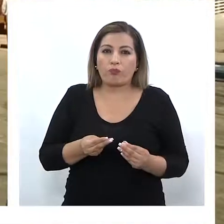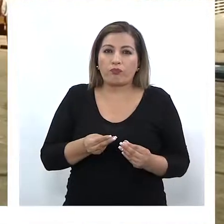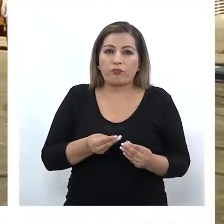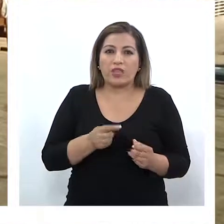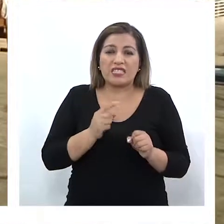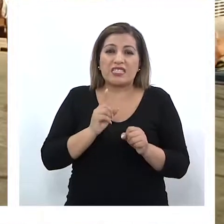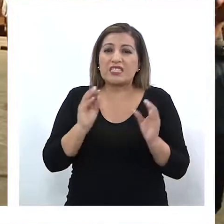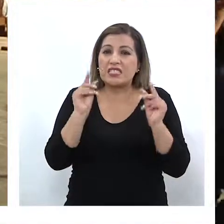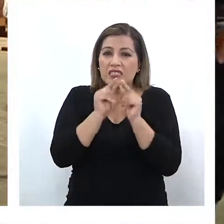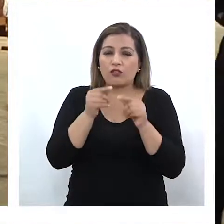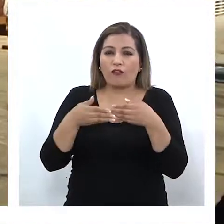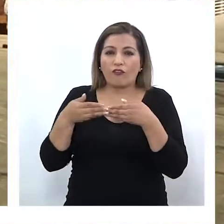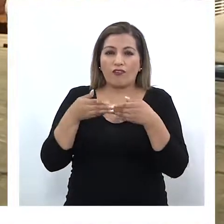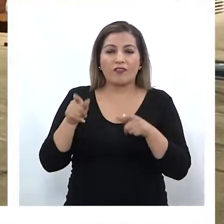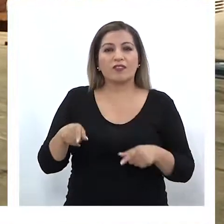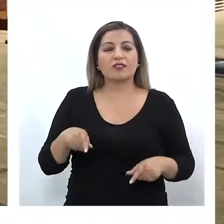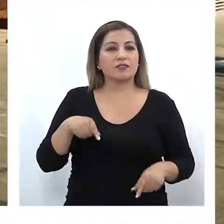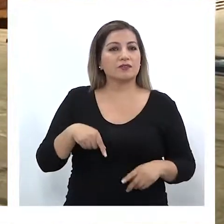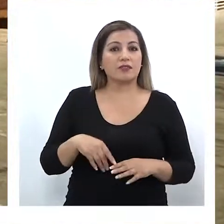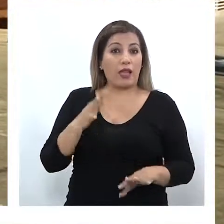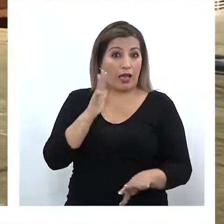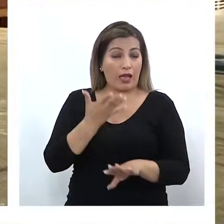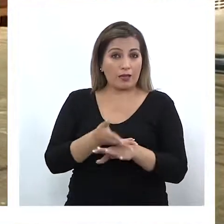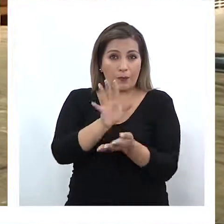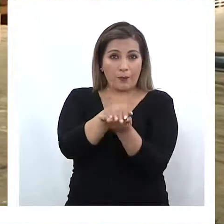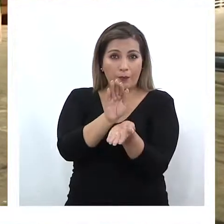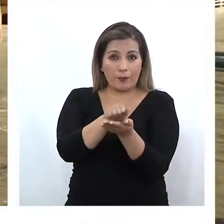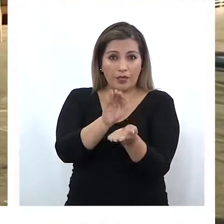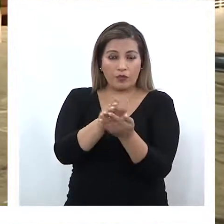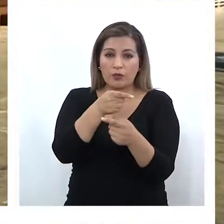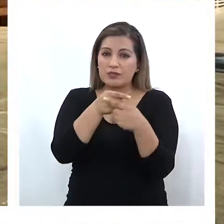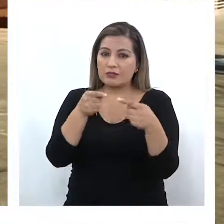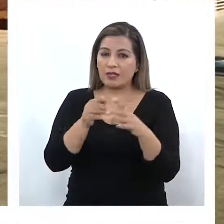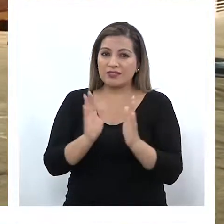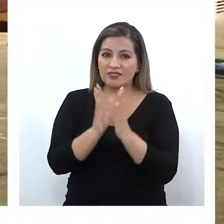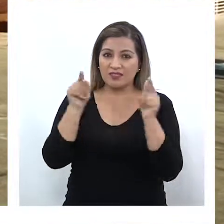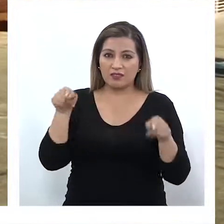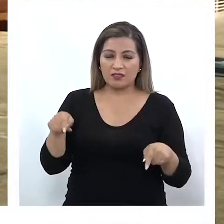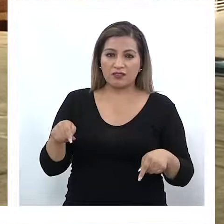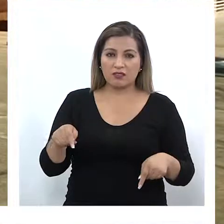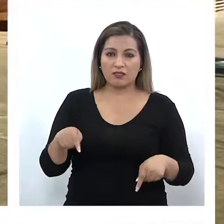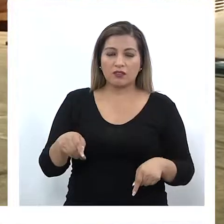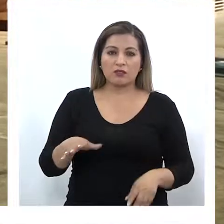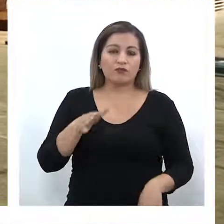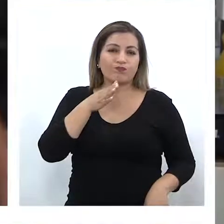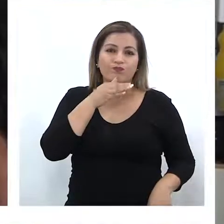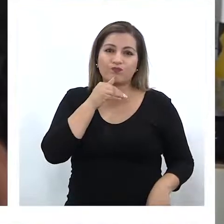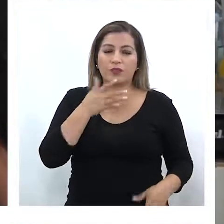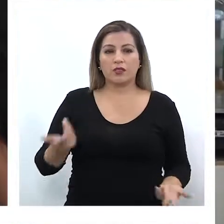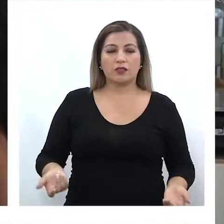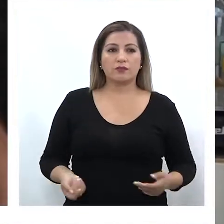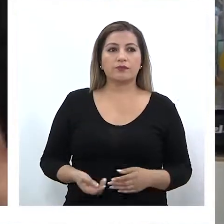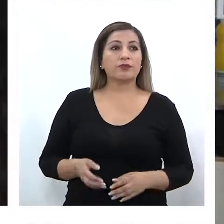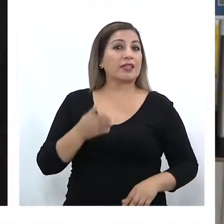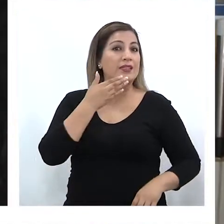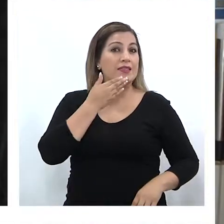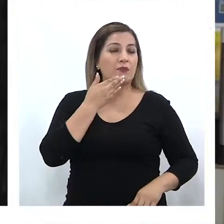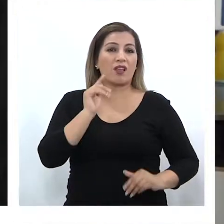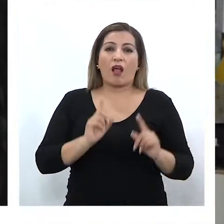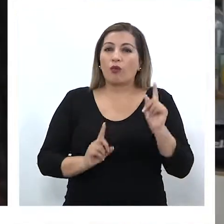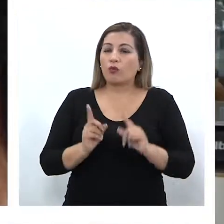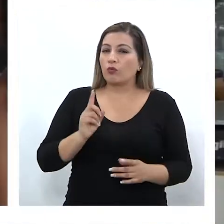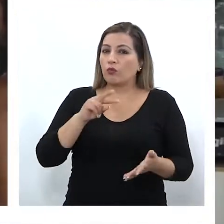flacos los erizos. Hay mariscos, pero para la Semana Santa no se va a descasear un poco ahora. Más allá de algunas